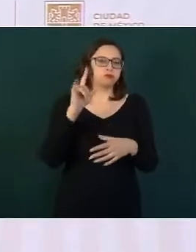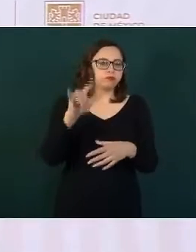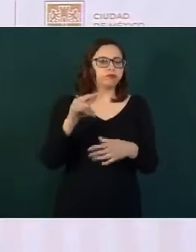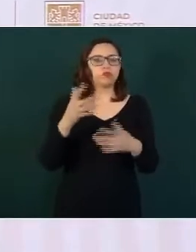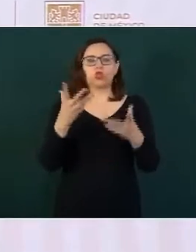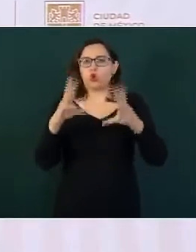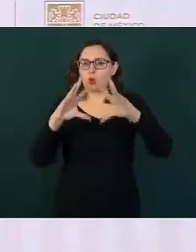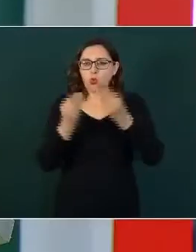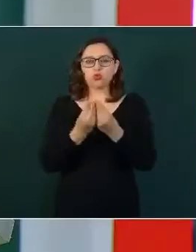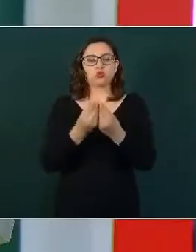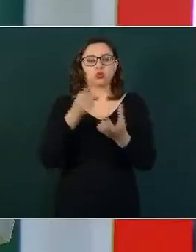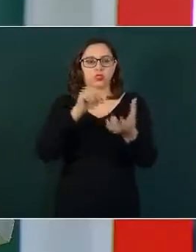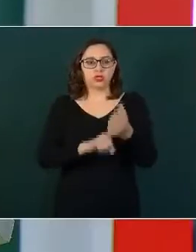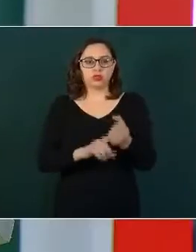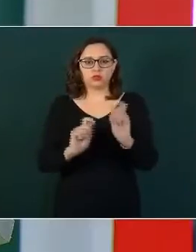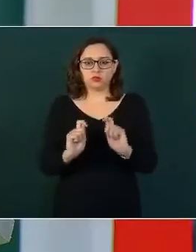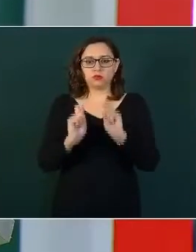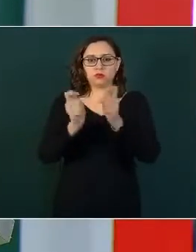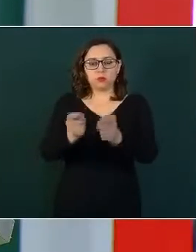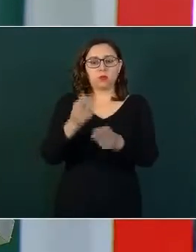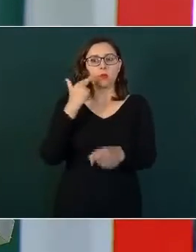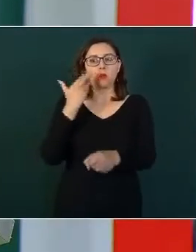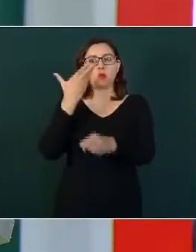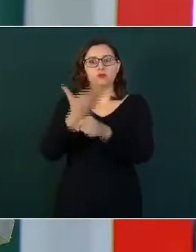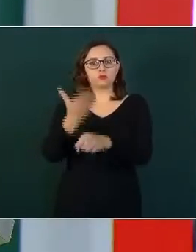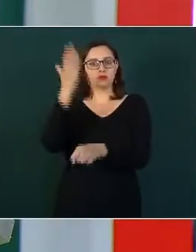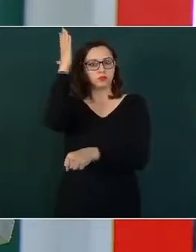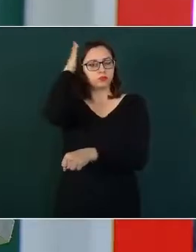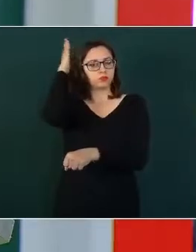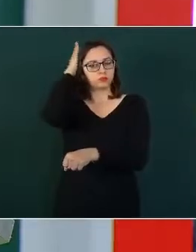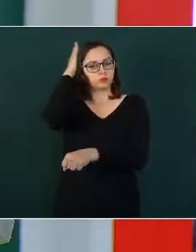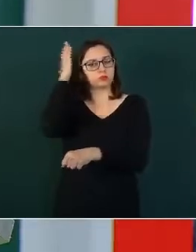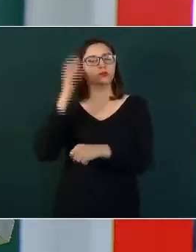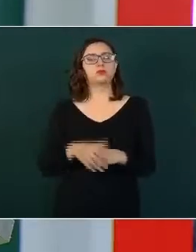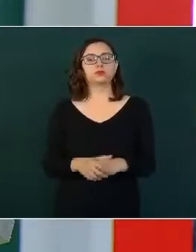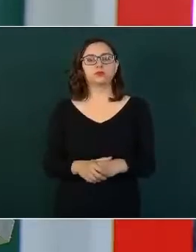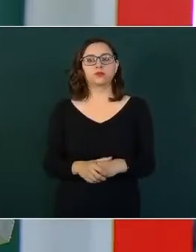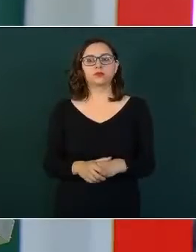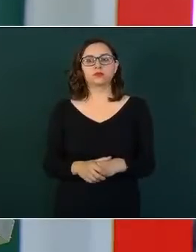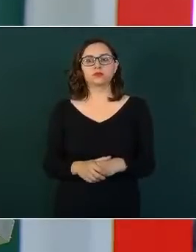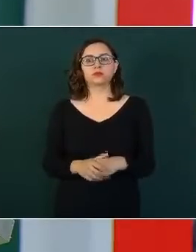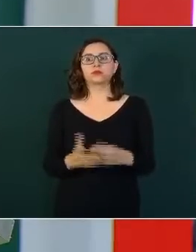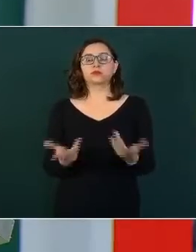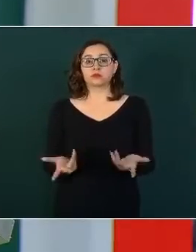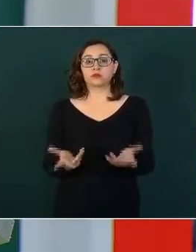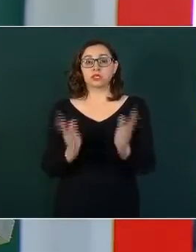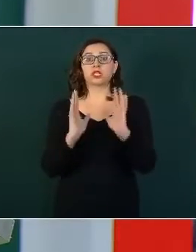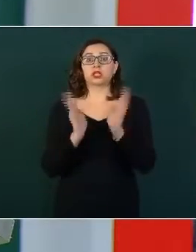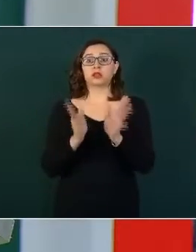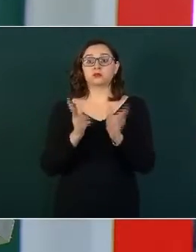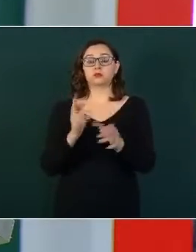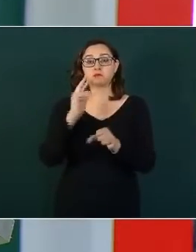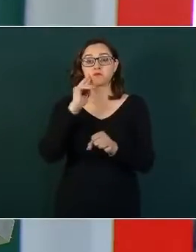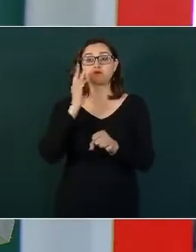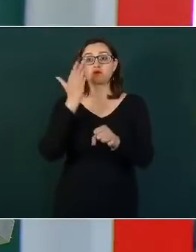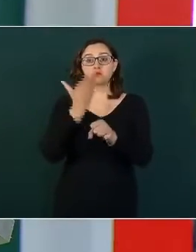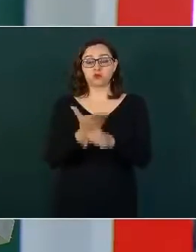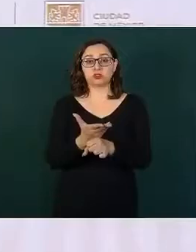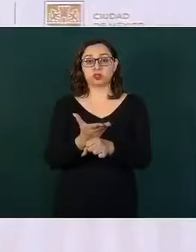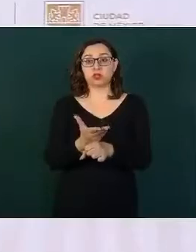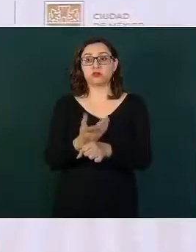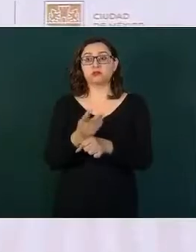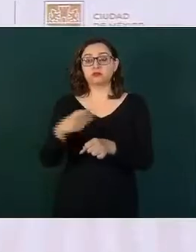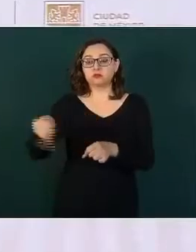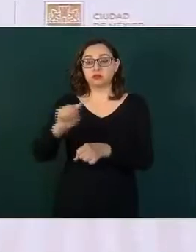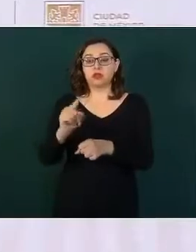Mexicano cuente con su propia comandancia y su Estado Mayor. que se hará cargo del desarrollo de la fuerza,